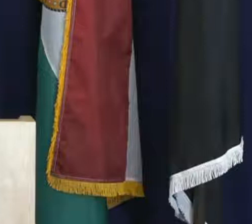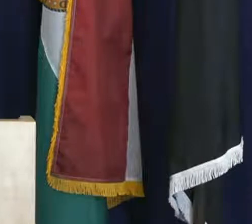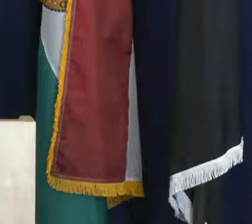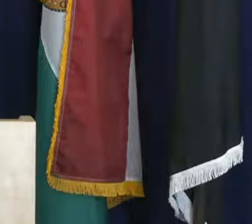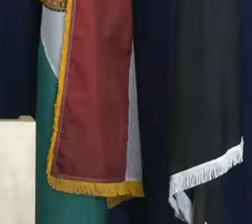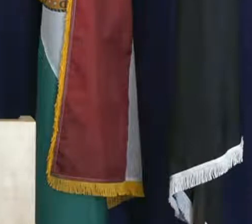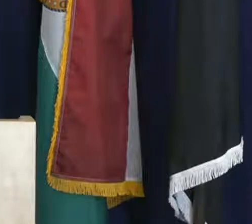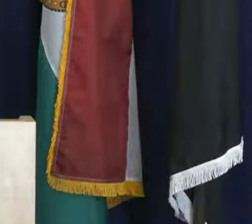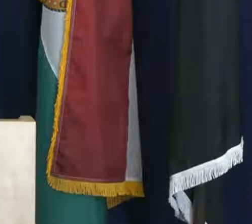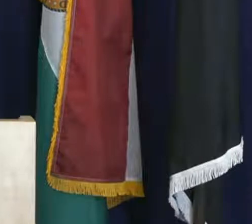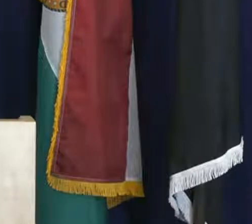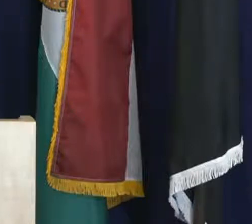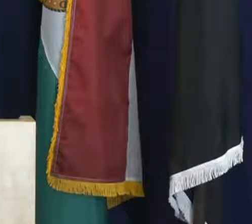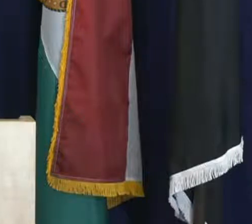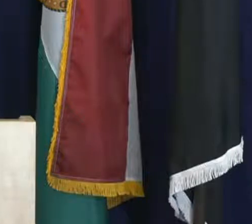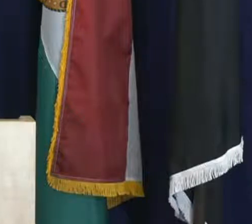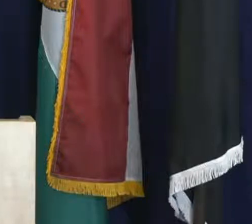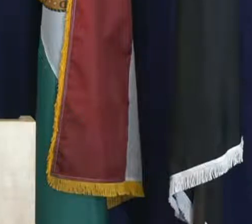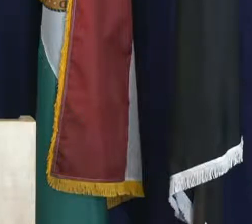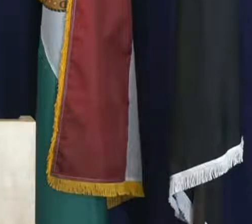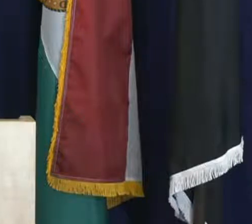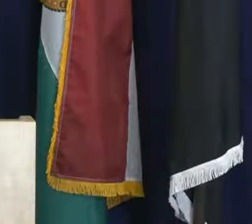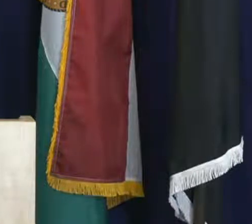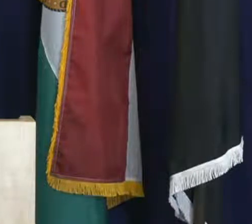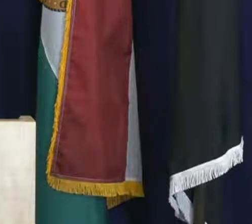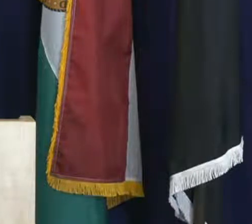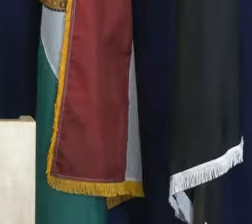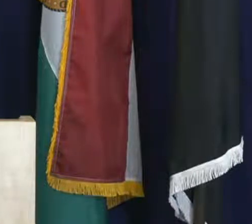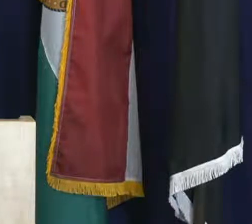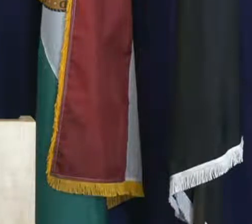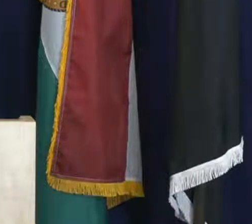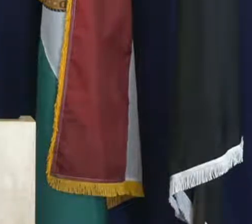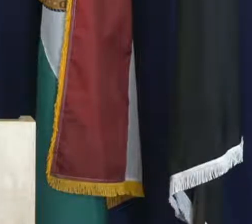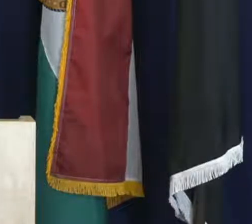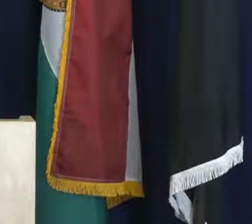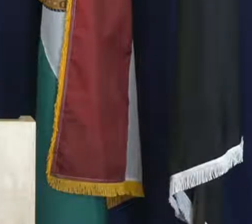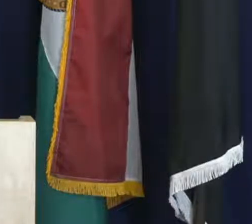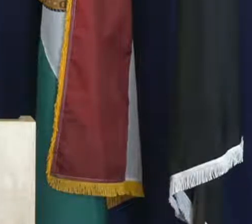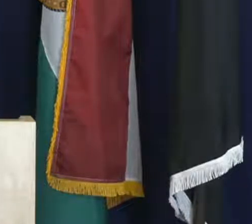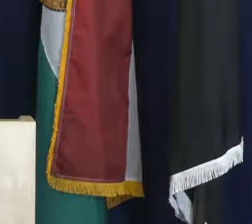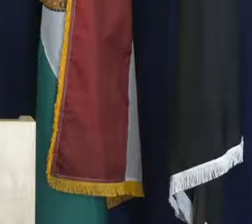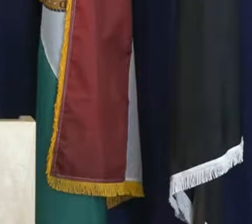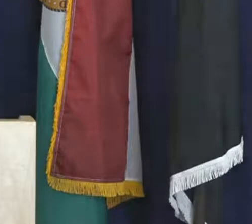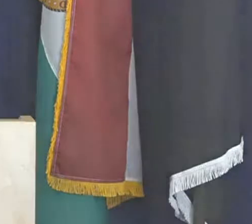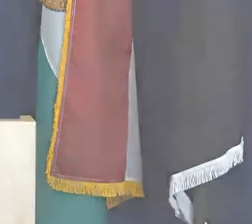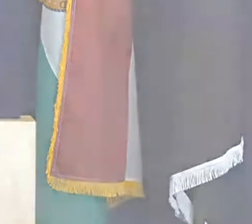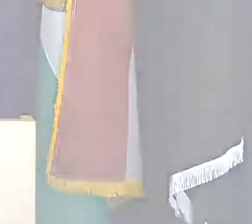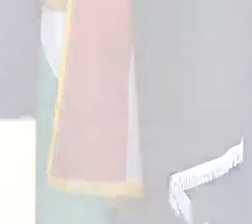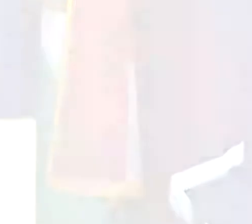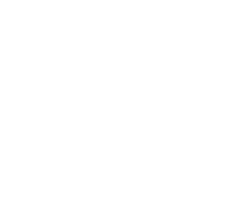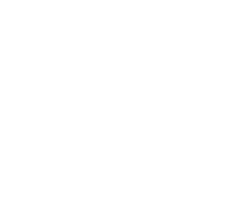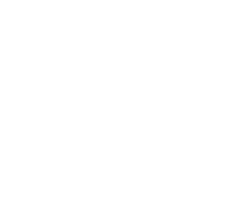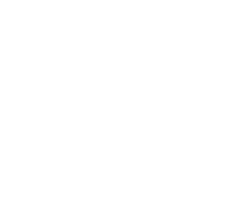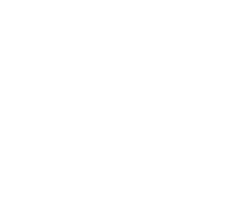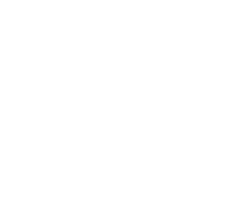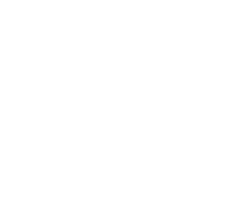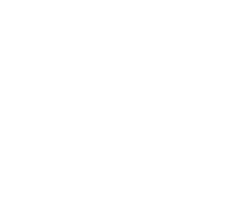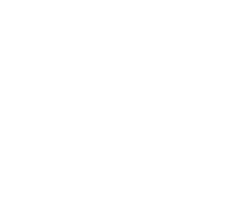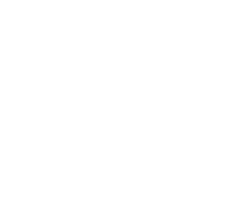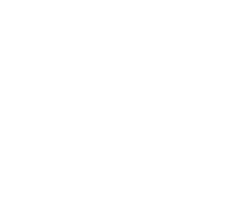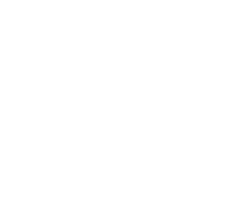siguiente información, en el sur del condado de San Diego, puedes ver que hay exactamente